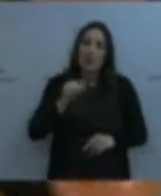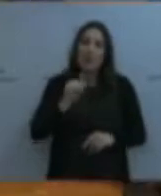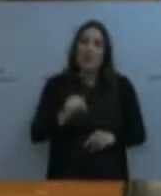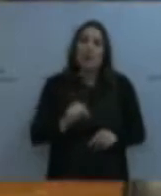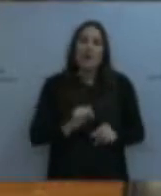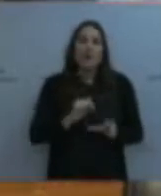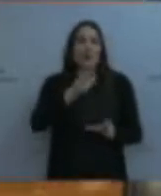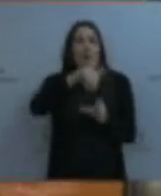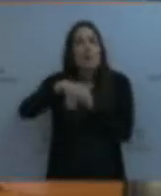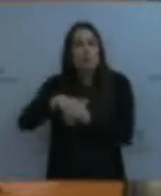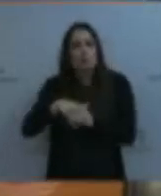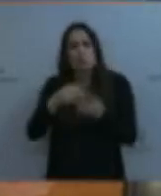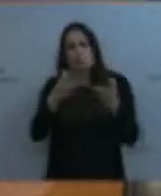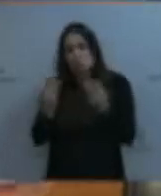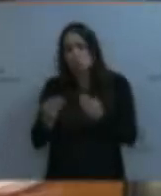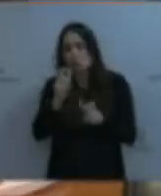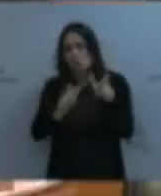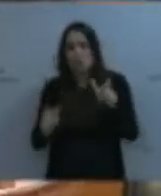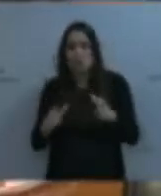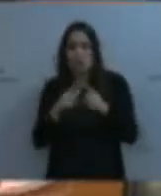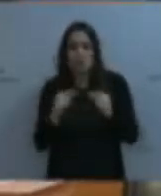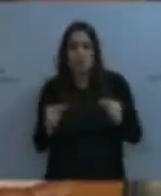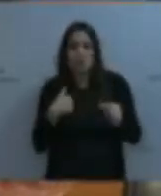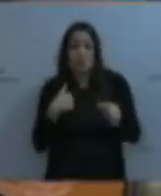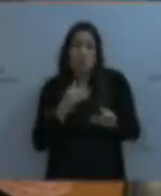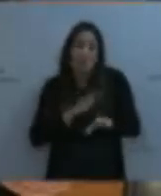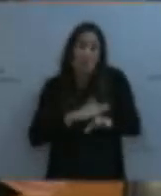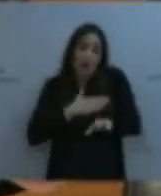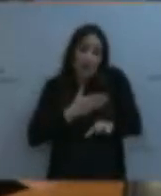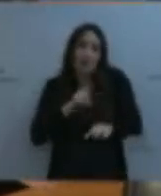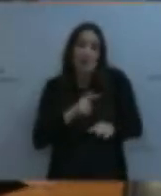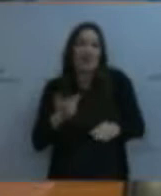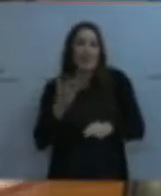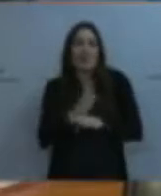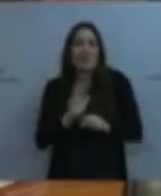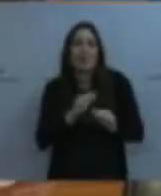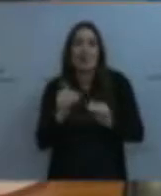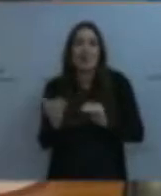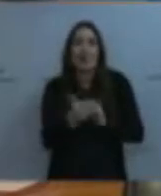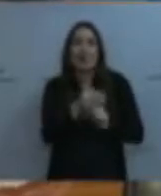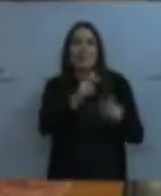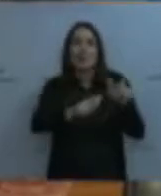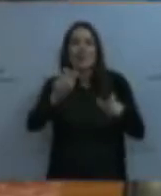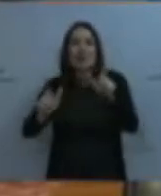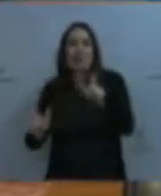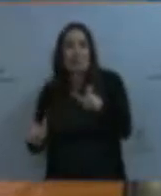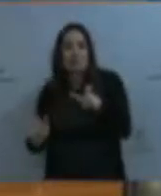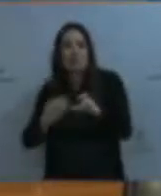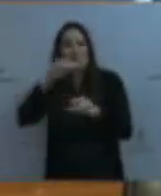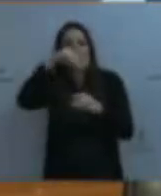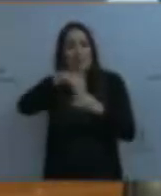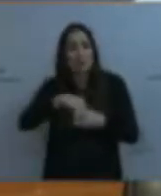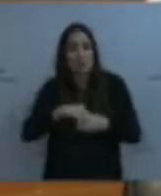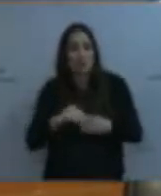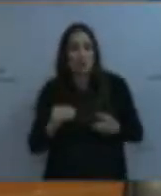votos de ciudadanos asturianos. Para mí, la ciudadanía también está representada por las personas que forman parte de la Concertación